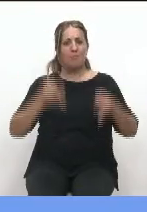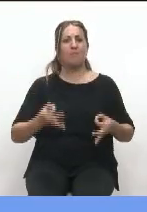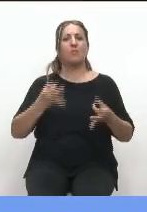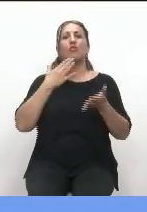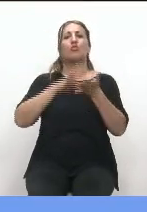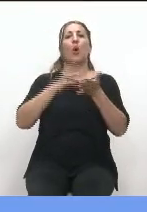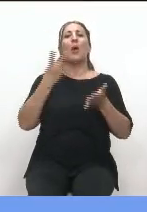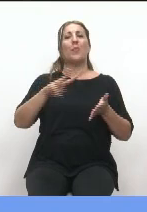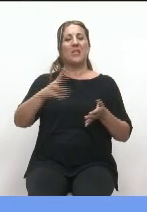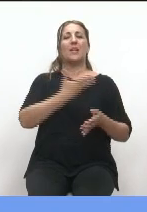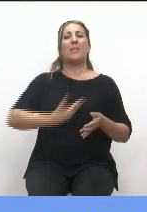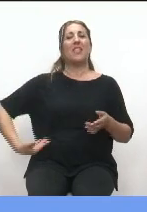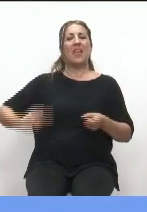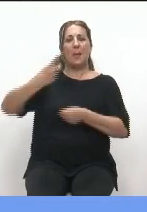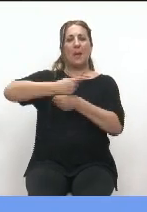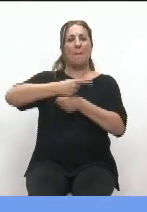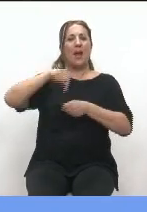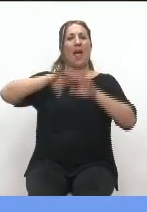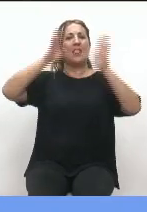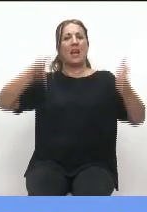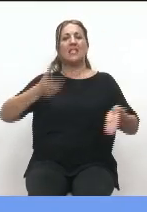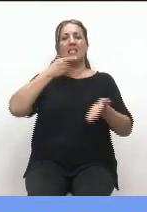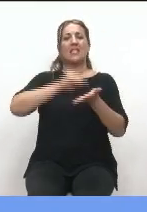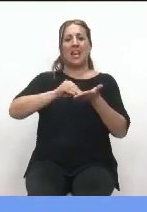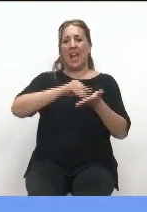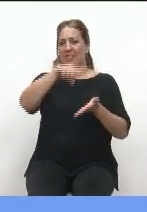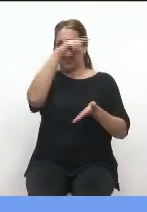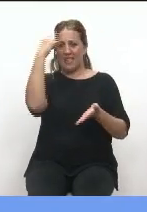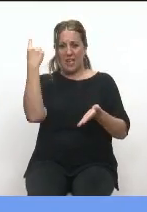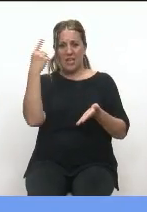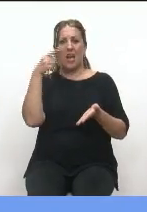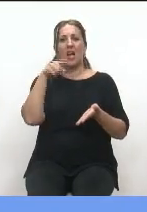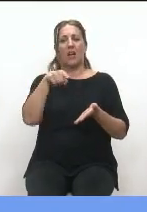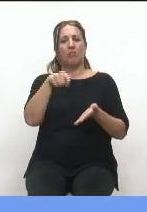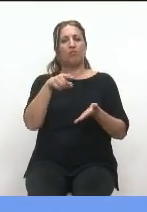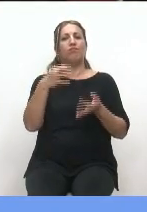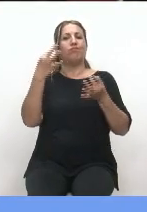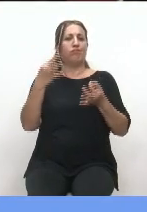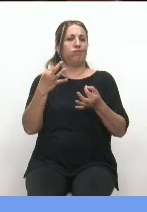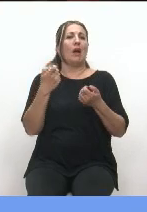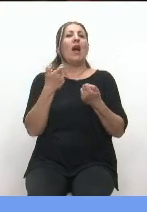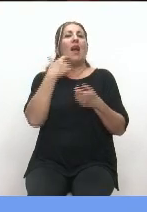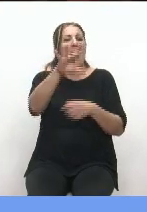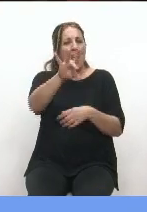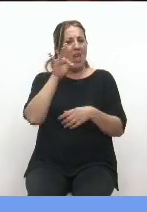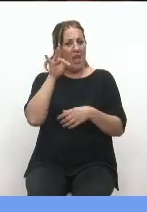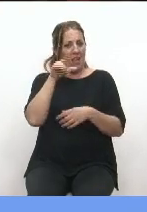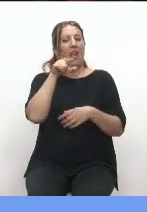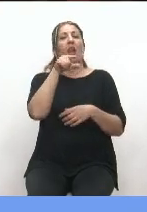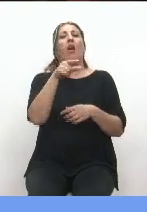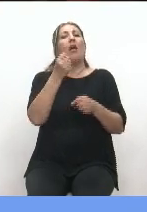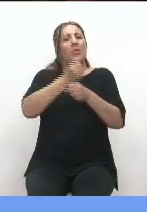Vicepresidente Primera del Honorable Senado de la Nación que os ha sido confiado y obrar en todo